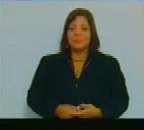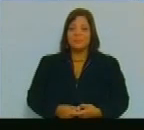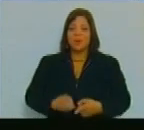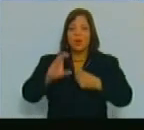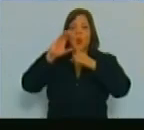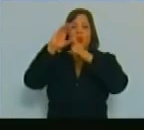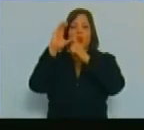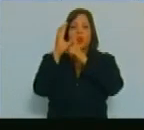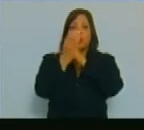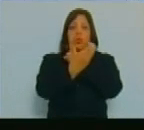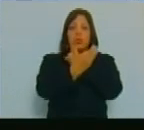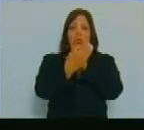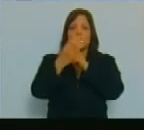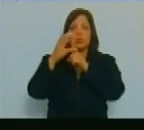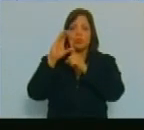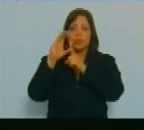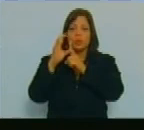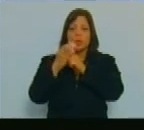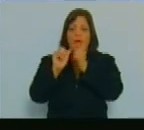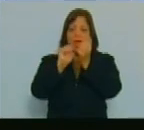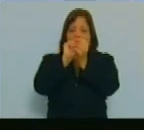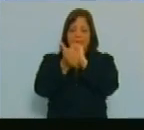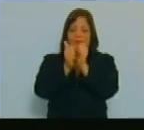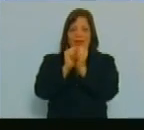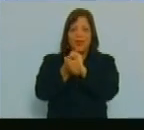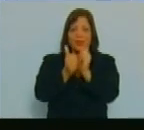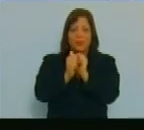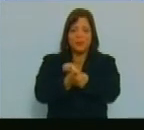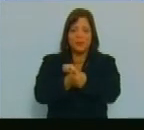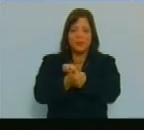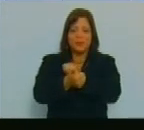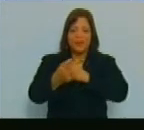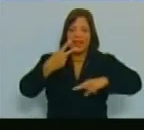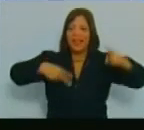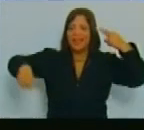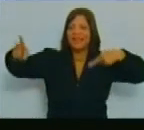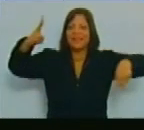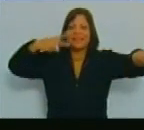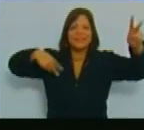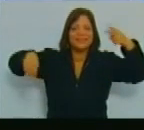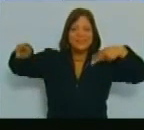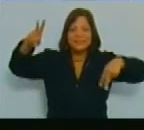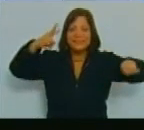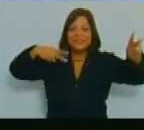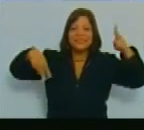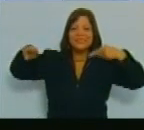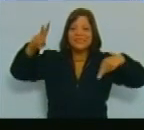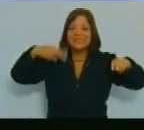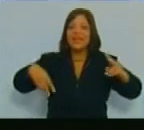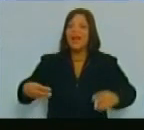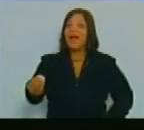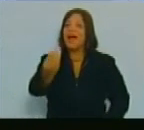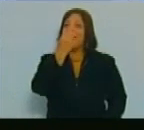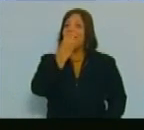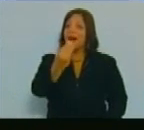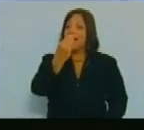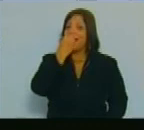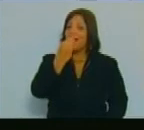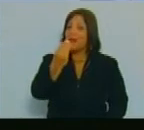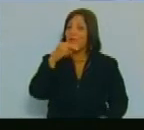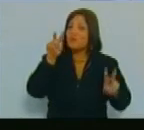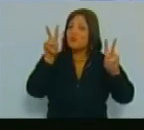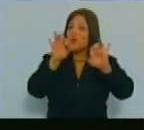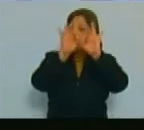cultura el deporte la recreación la alimentación con esa nueva